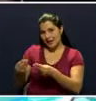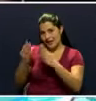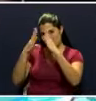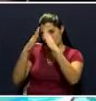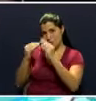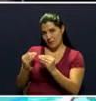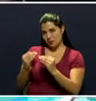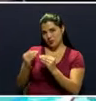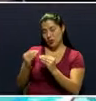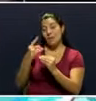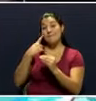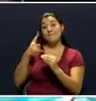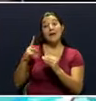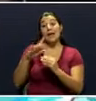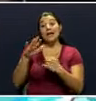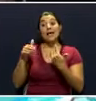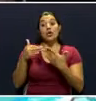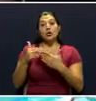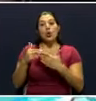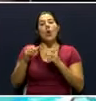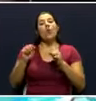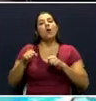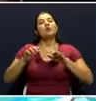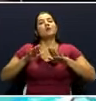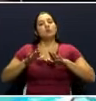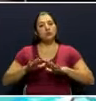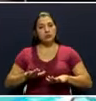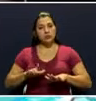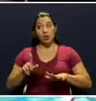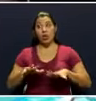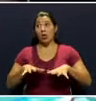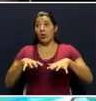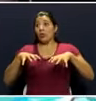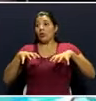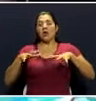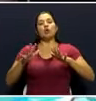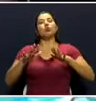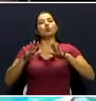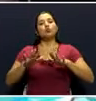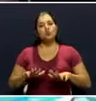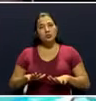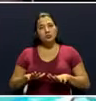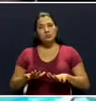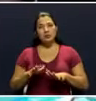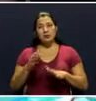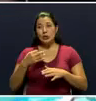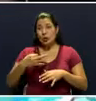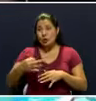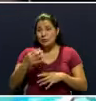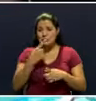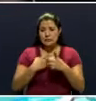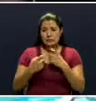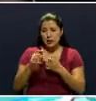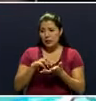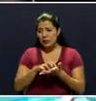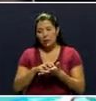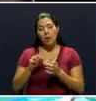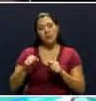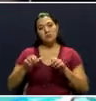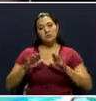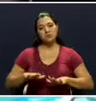que todos bajemos un poquito el nivel de ansiedad e incertidumbre de todas las preguntas que nos hacemos cada día. Así es,